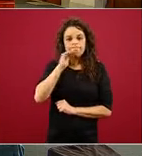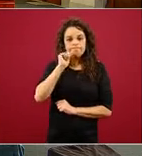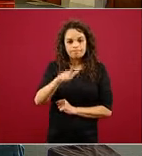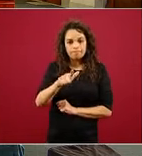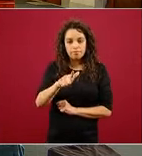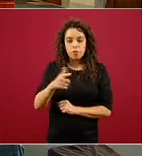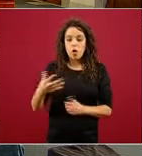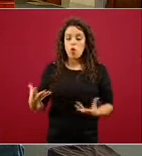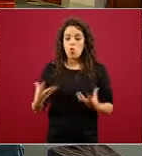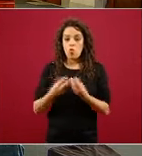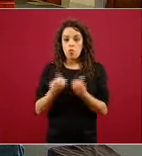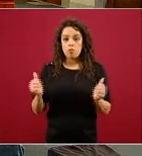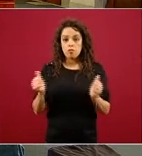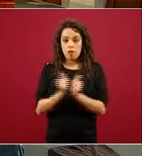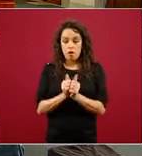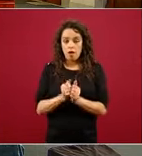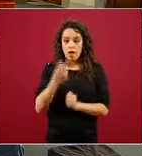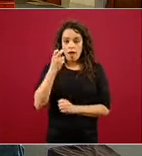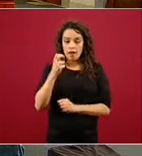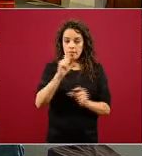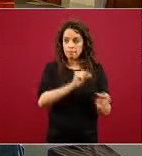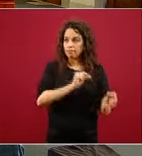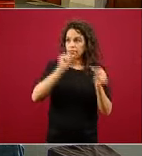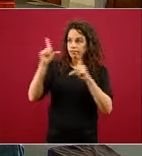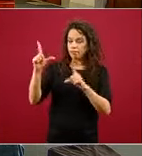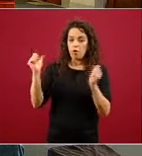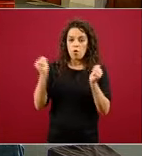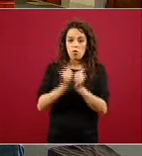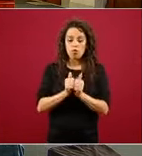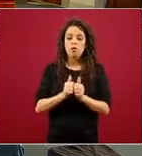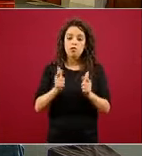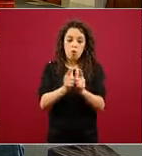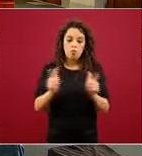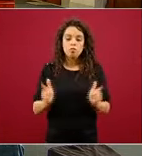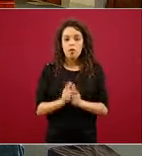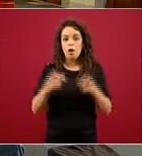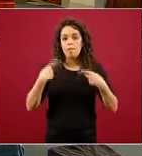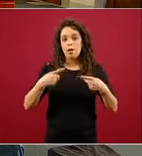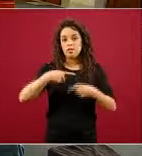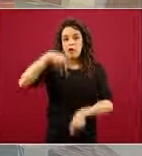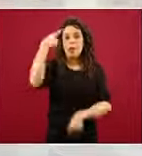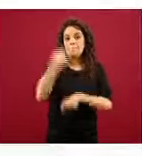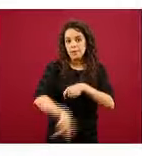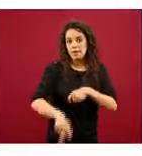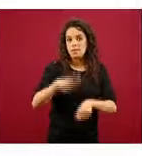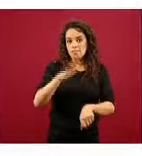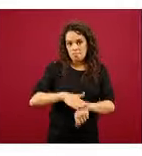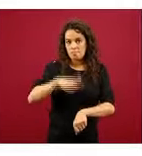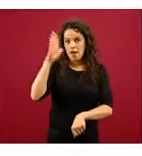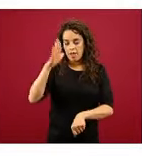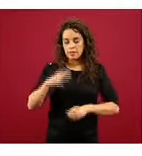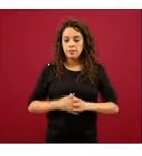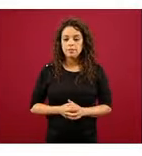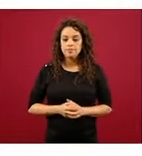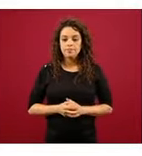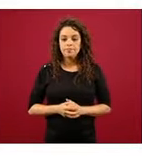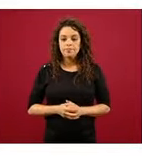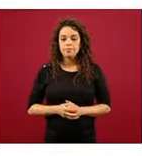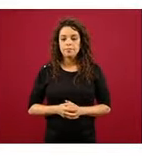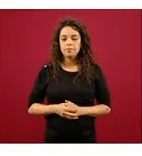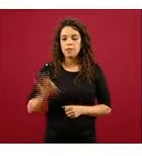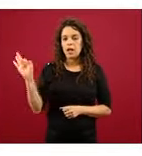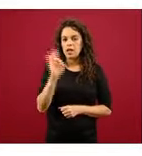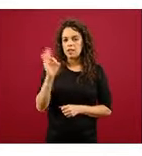esta presentación sobre los grupos de riesgo. Tenemos que, ¿cuándo debo de sospechar